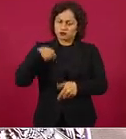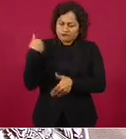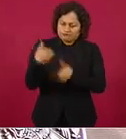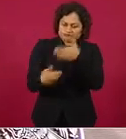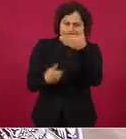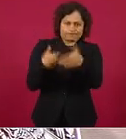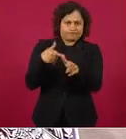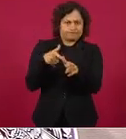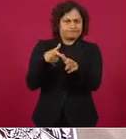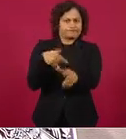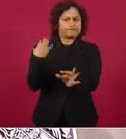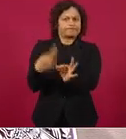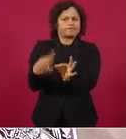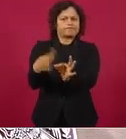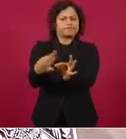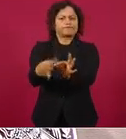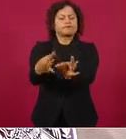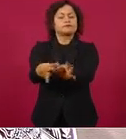muy bien, porque la gente